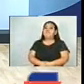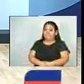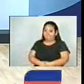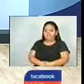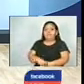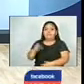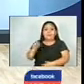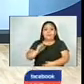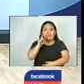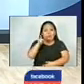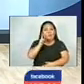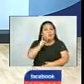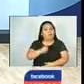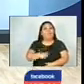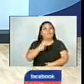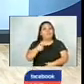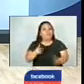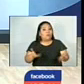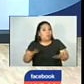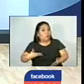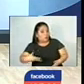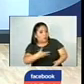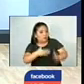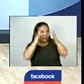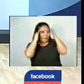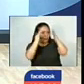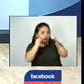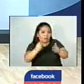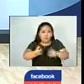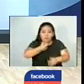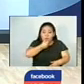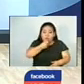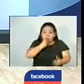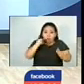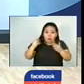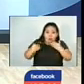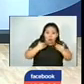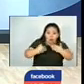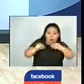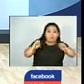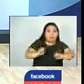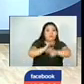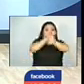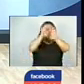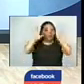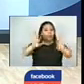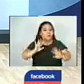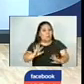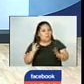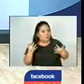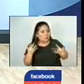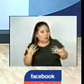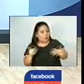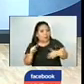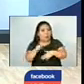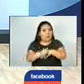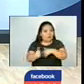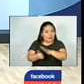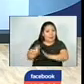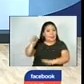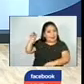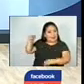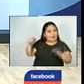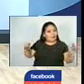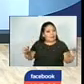Así es, Roxana. Por supuesto, como tú dijiste, vamos a estar pendientes de ampliar los detalles y todo lo que suceda durante los próximos minutos en el